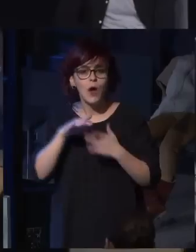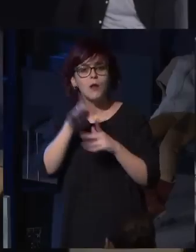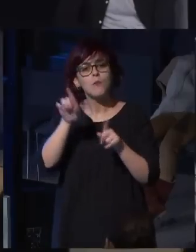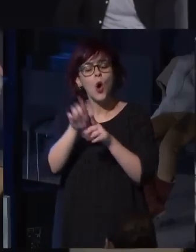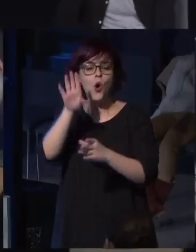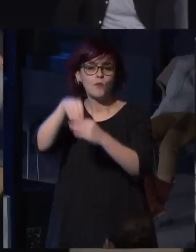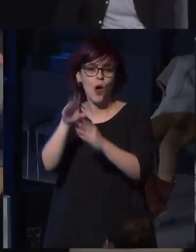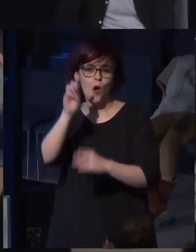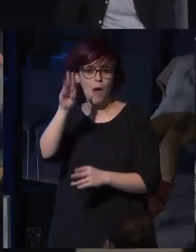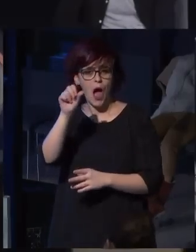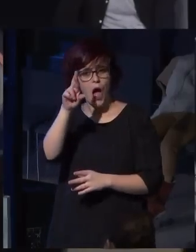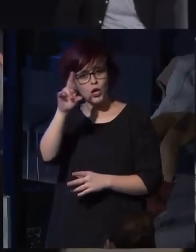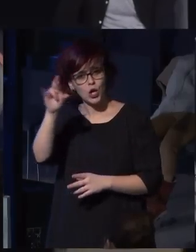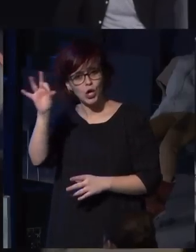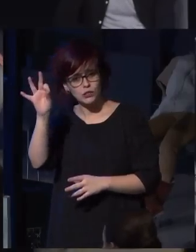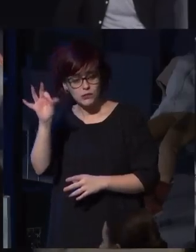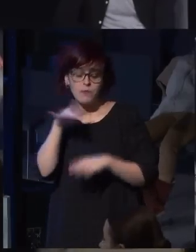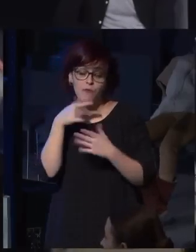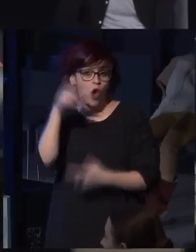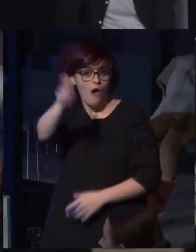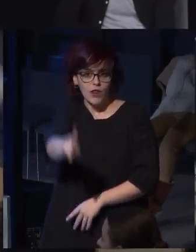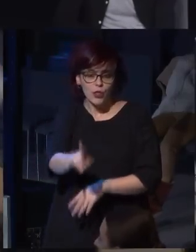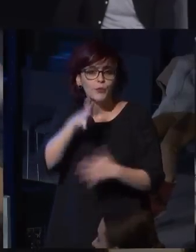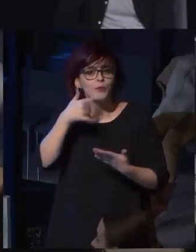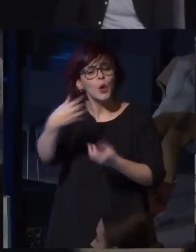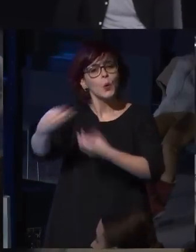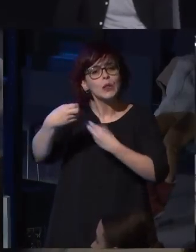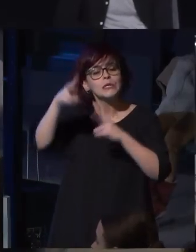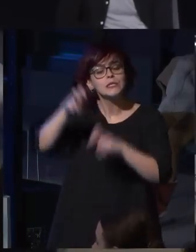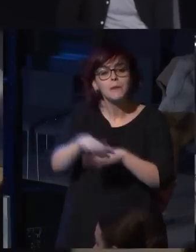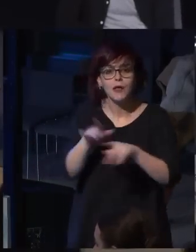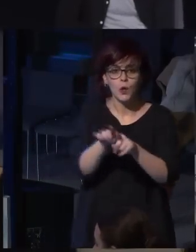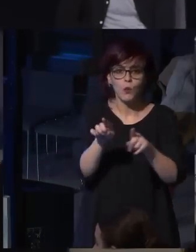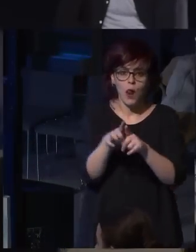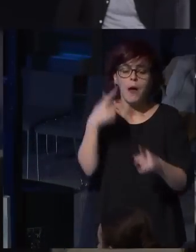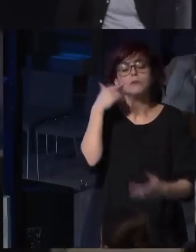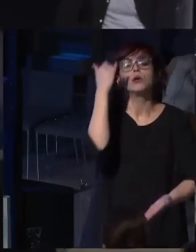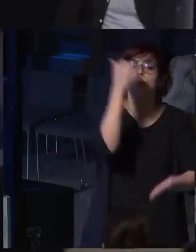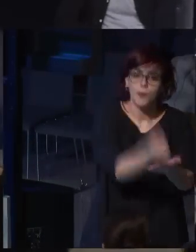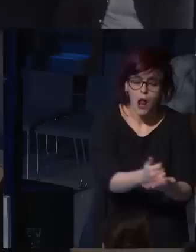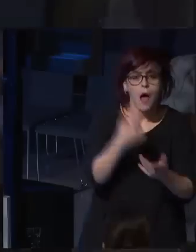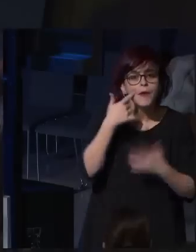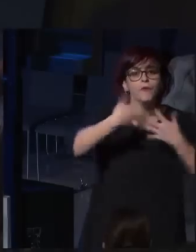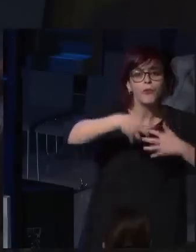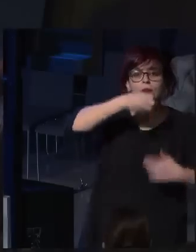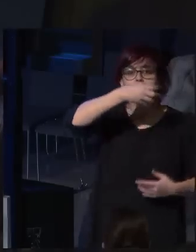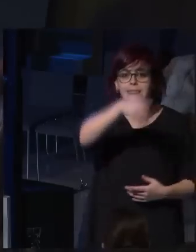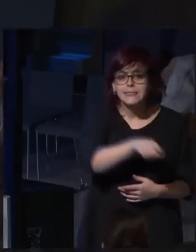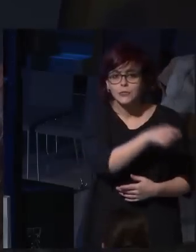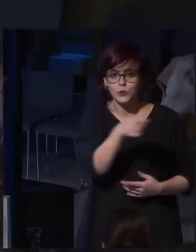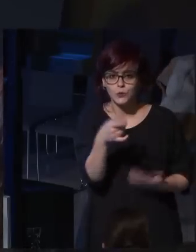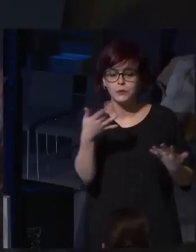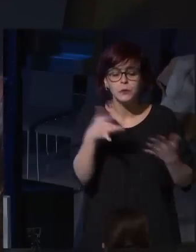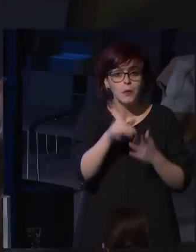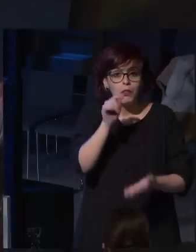historia. Bueno, pues no está aquí Diego, pero contadme cómo es ese proceso en el cual era... Vale, vamos a probar a ver si esto funciona. A lo